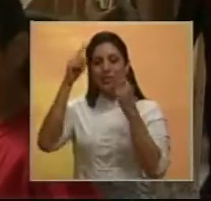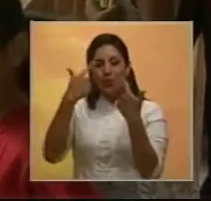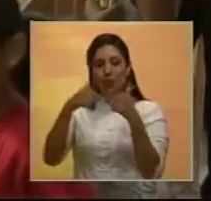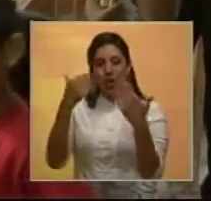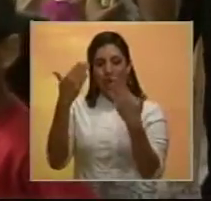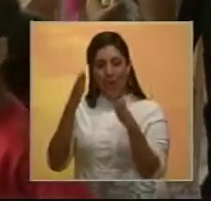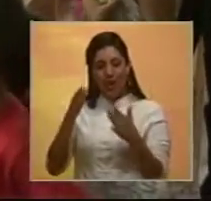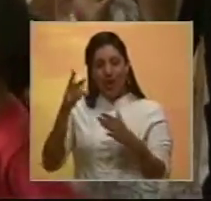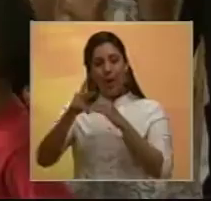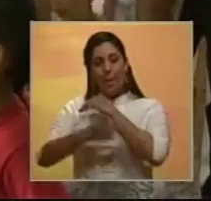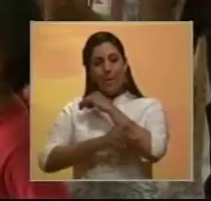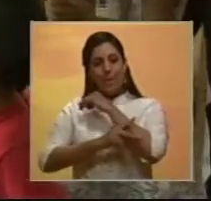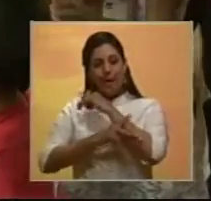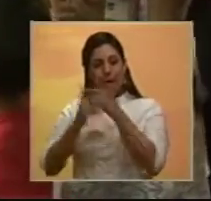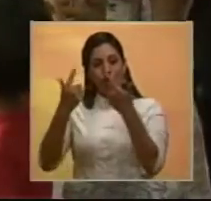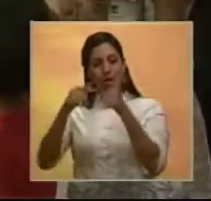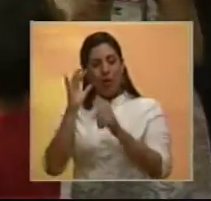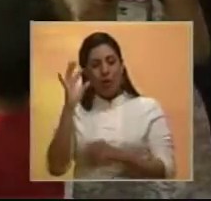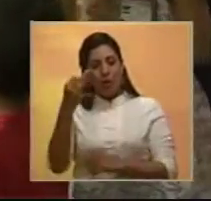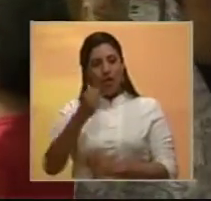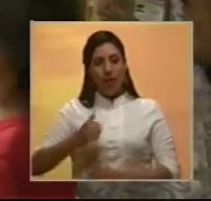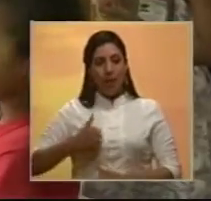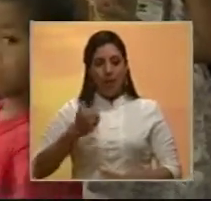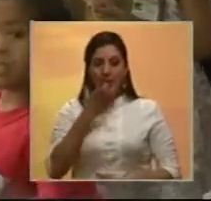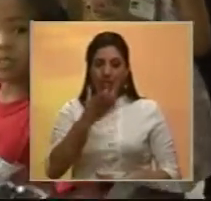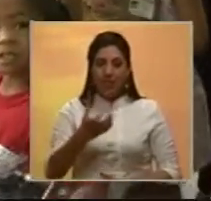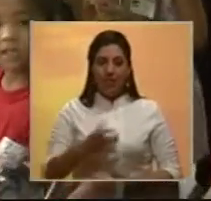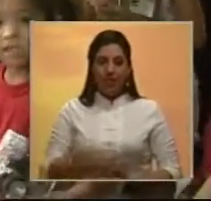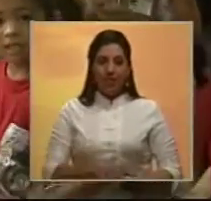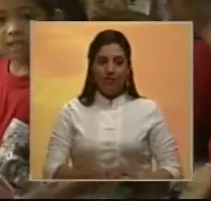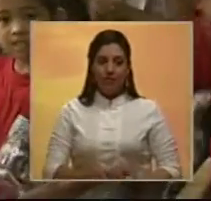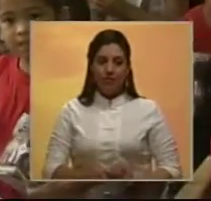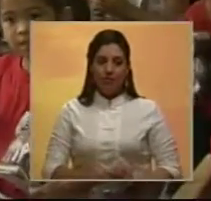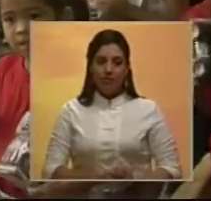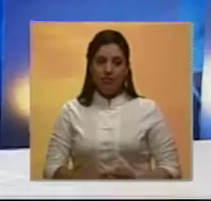Cecilio Acosta de la parroquia Araira a propósito de la Navidad.